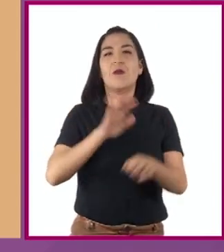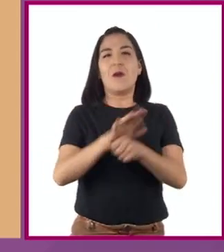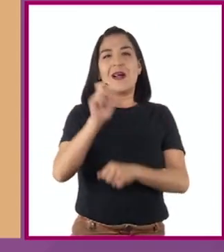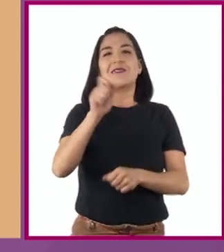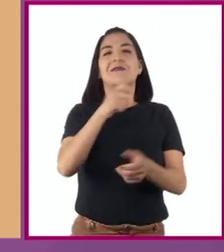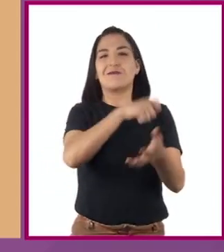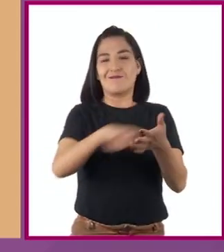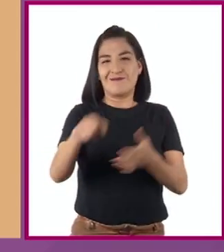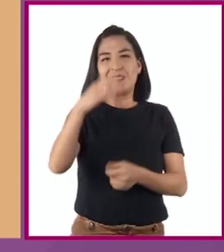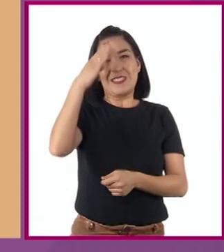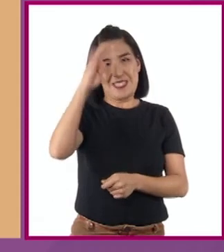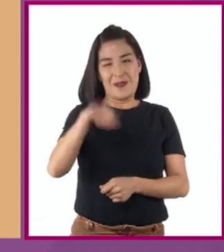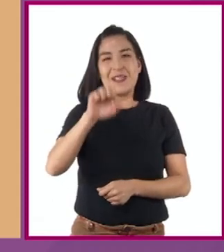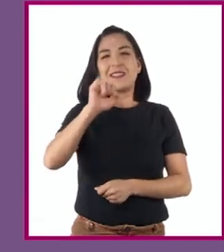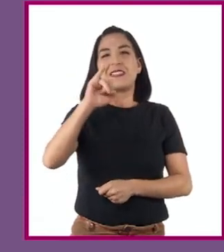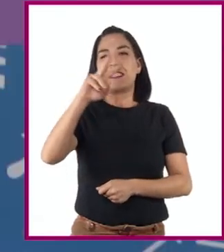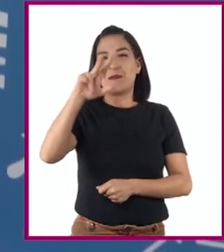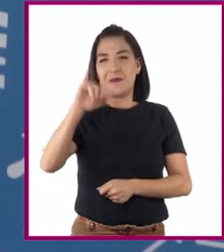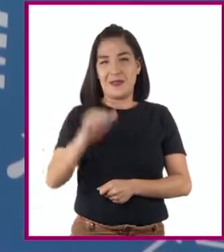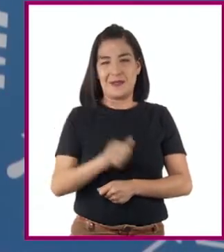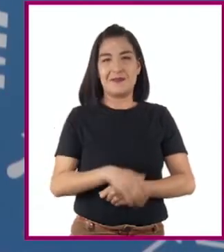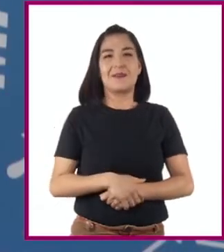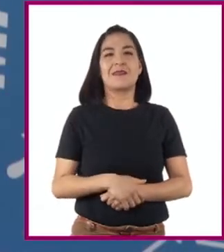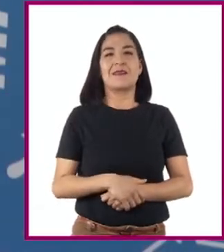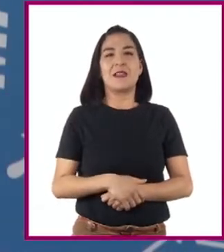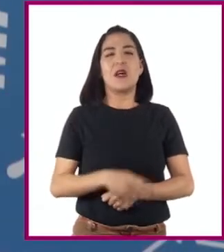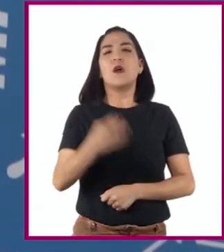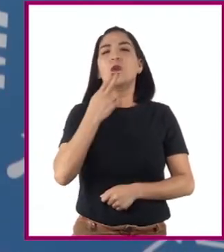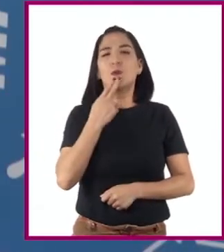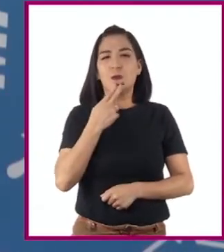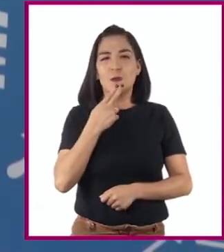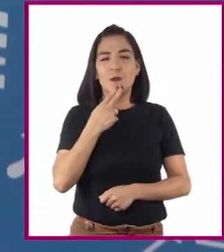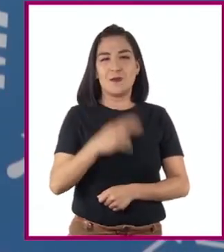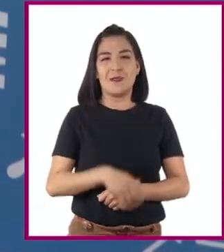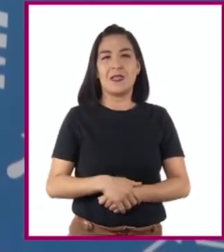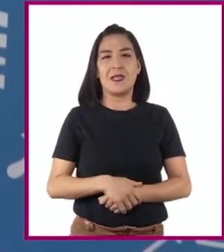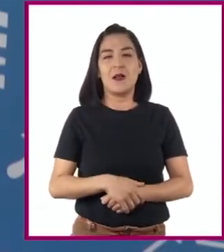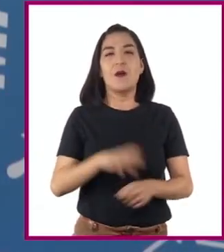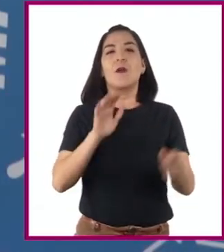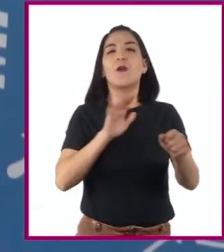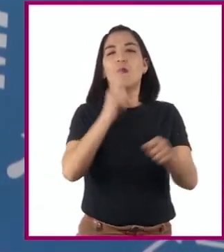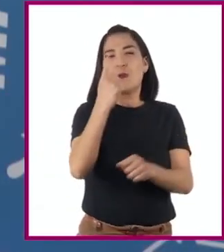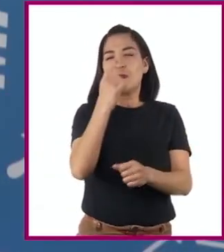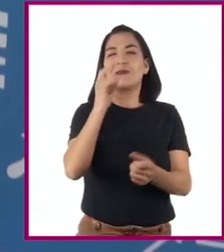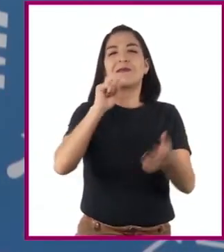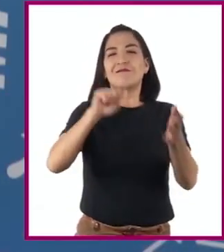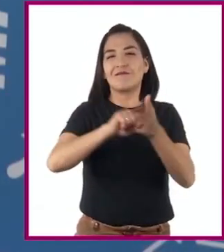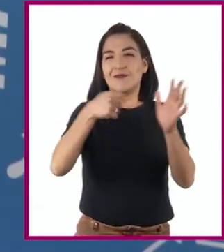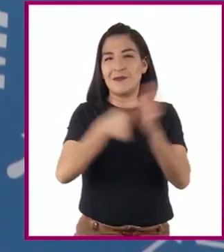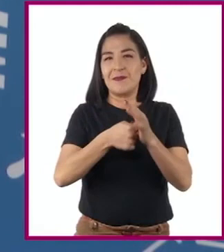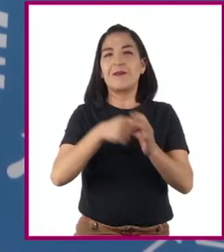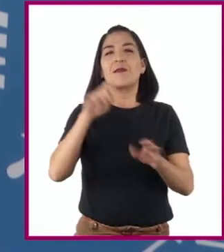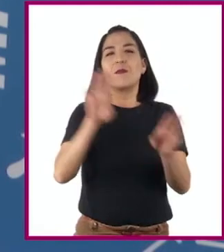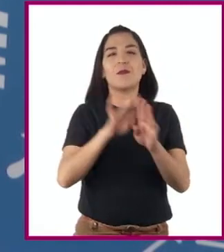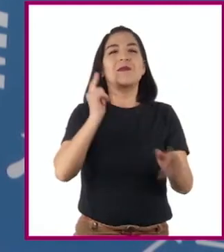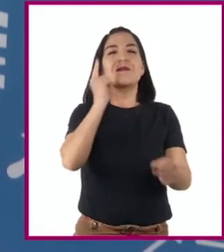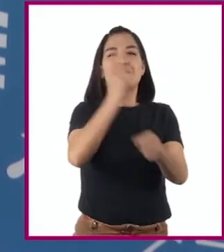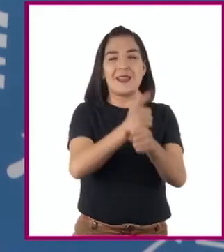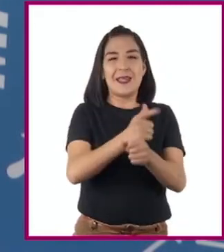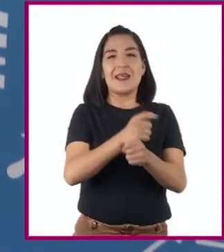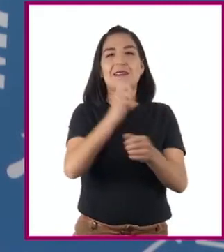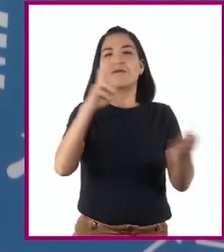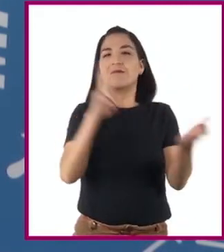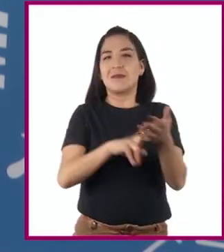compra de la señora Silvia. Vamos a usar una de las técnicas que hay para determinar los valores